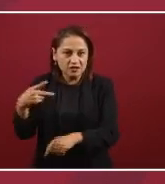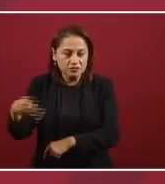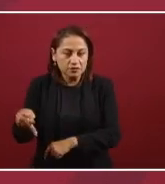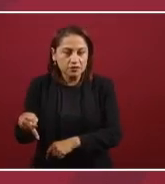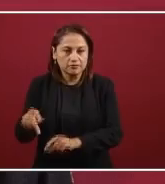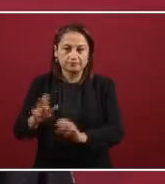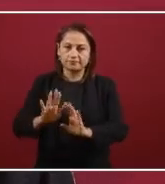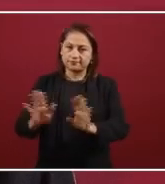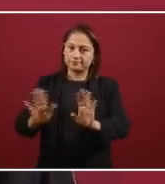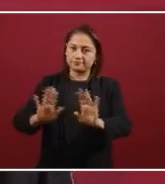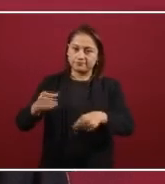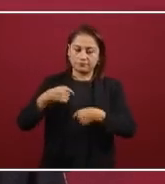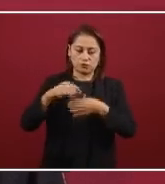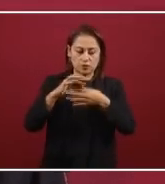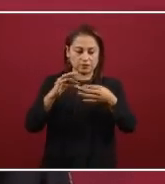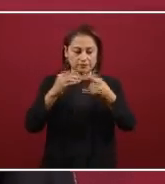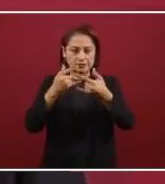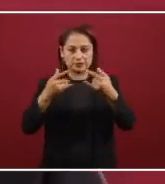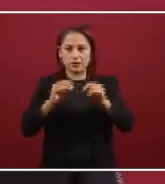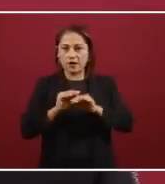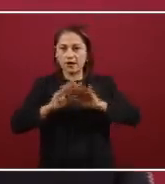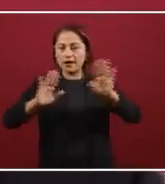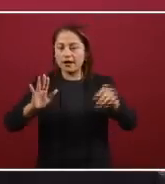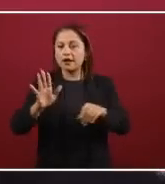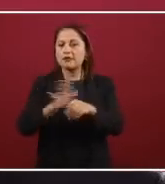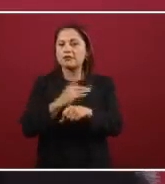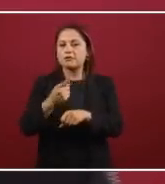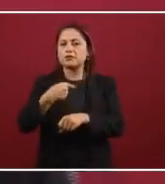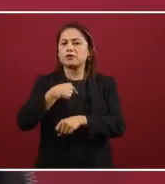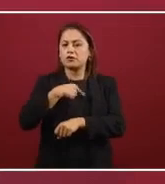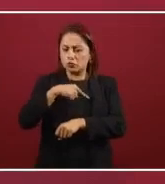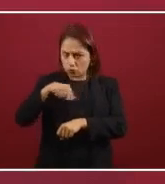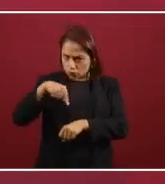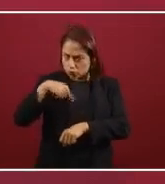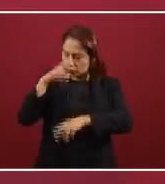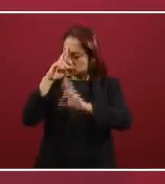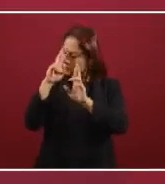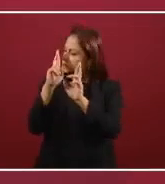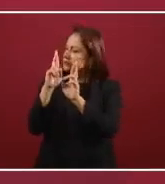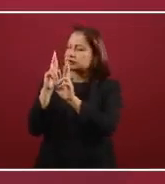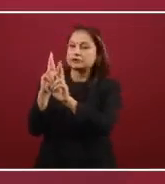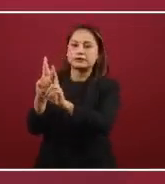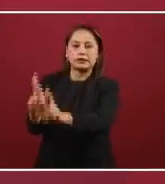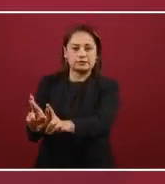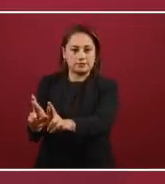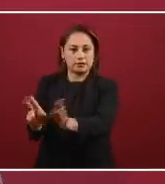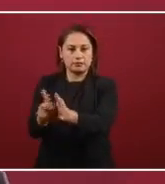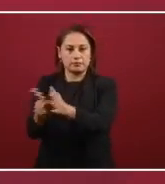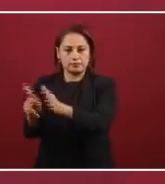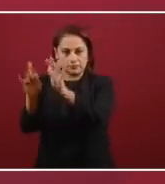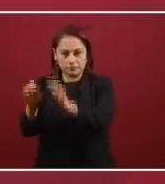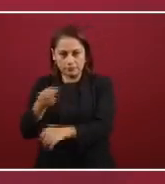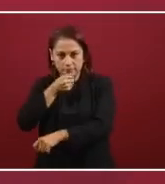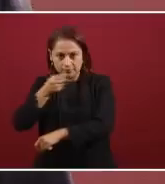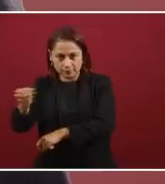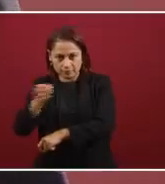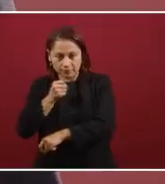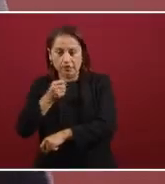Nosotros vamos a ser respetuosos de la libertad de prensa, nada más que en este caso, y ya lo